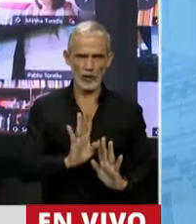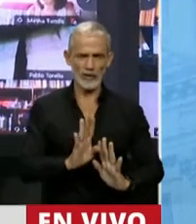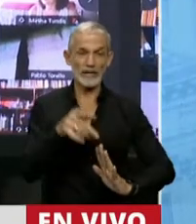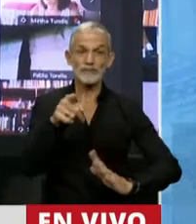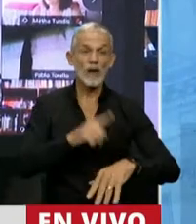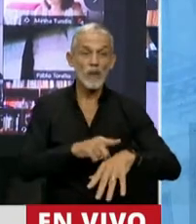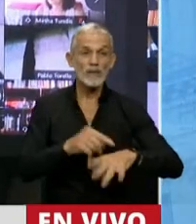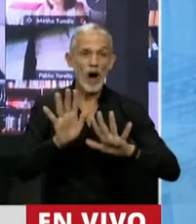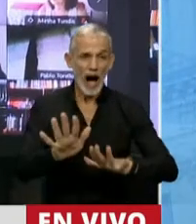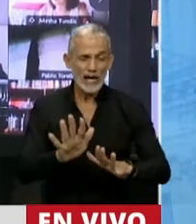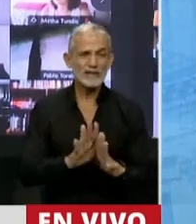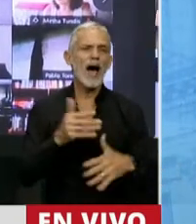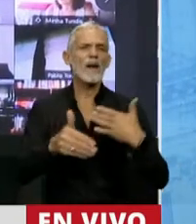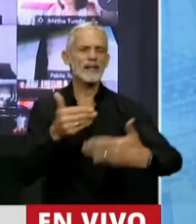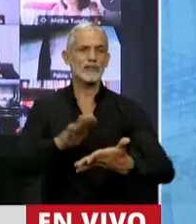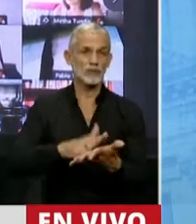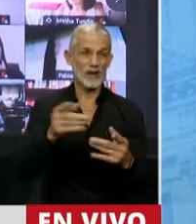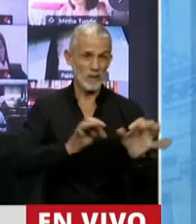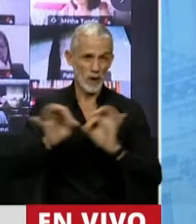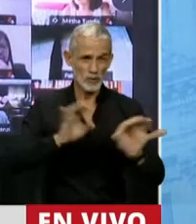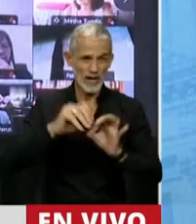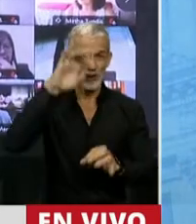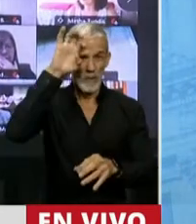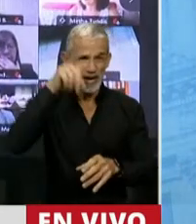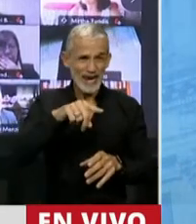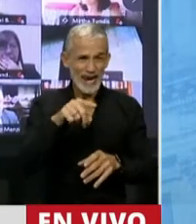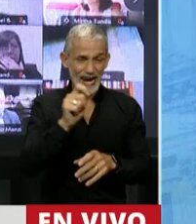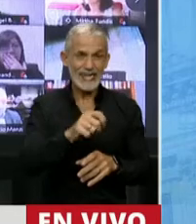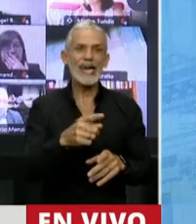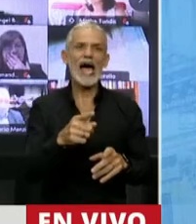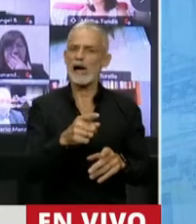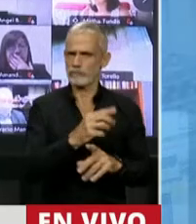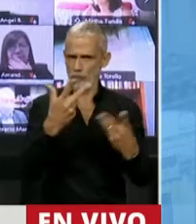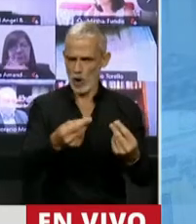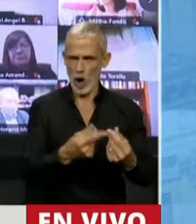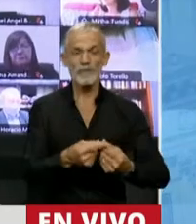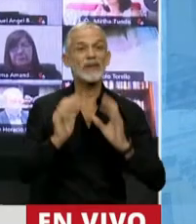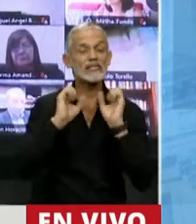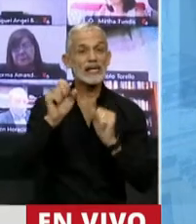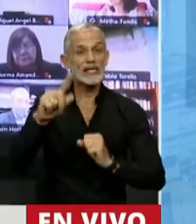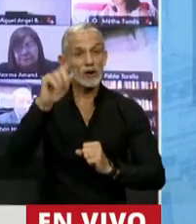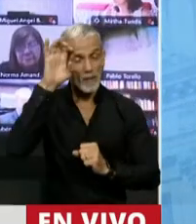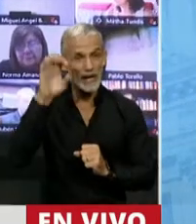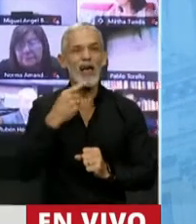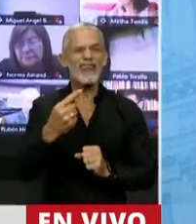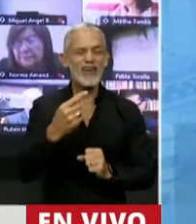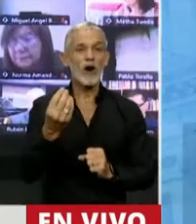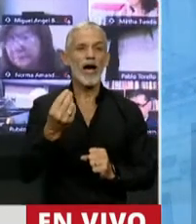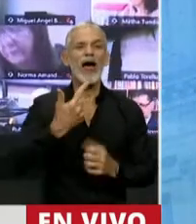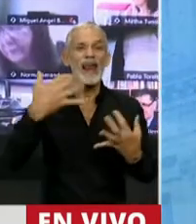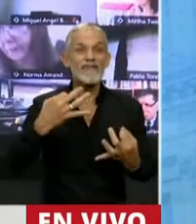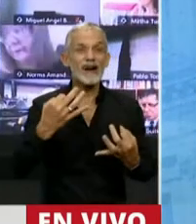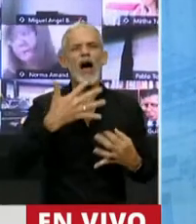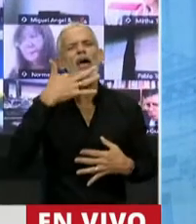momento de avanzar el proyecto en este tratamiento el secretario de minería de la nación dijo que quienes verdaderamente